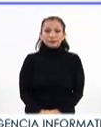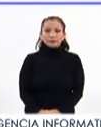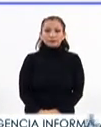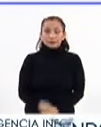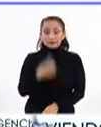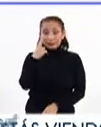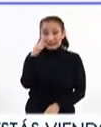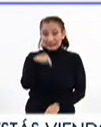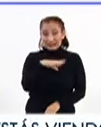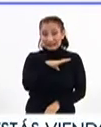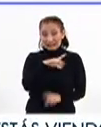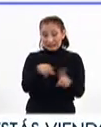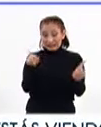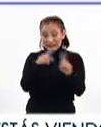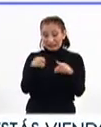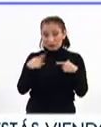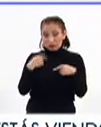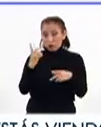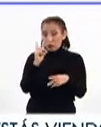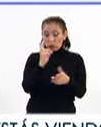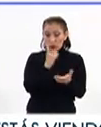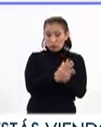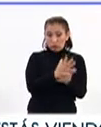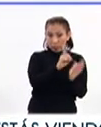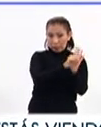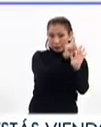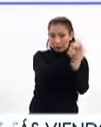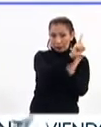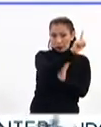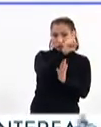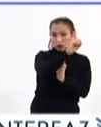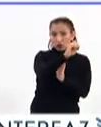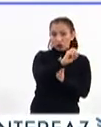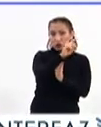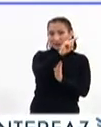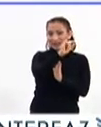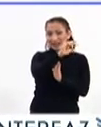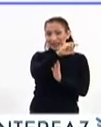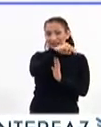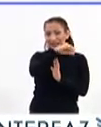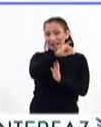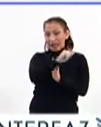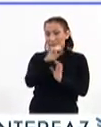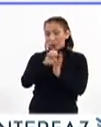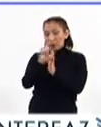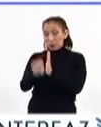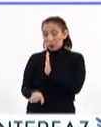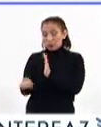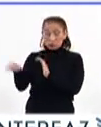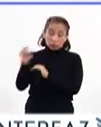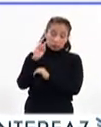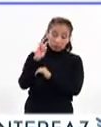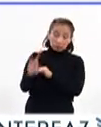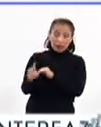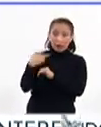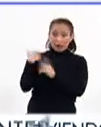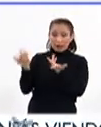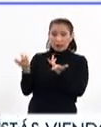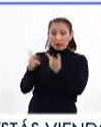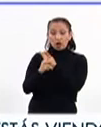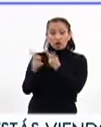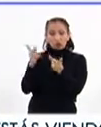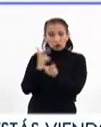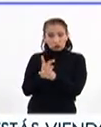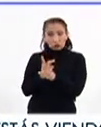Sí, bueno, aquí hay diferentes personas, no nada más en el departamento de zootecnia, pero en el caso de la producción pecuaria,